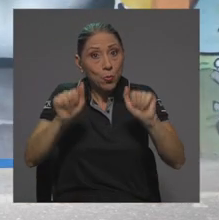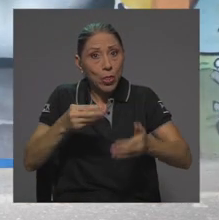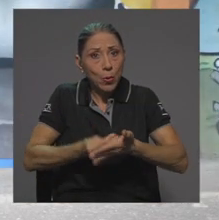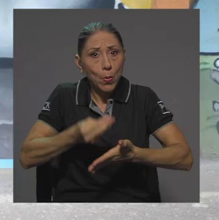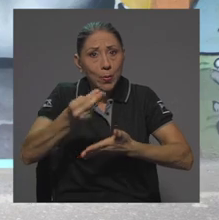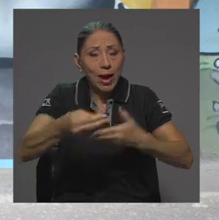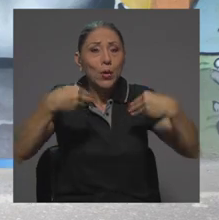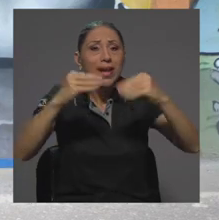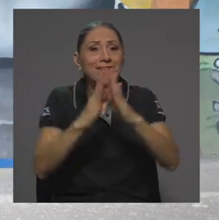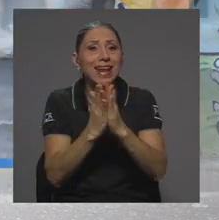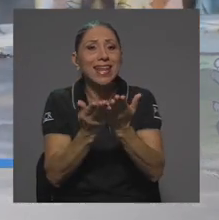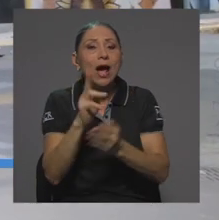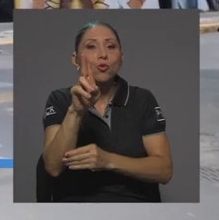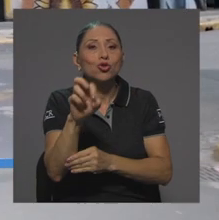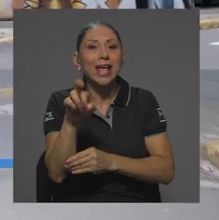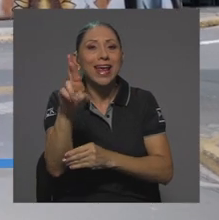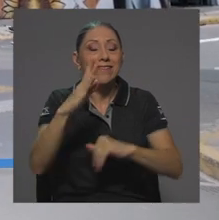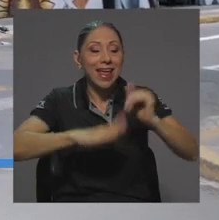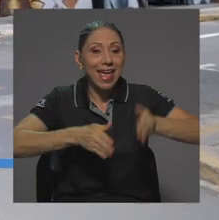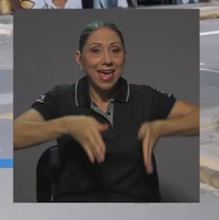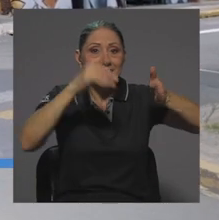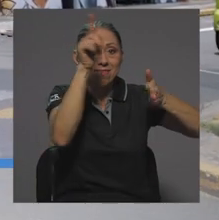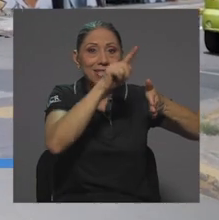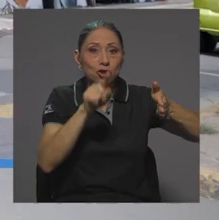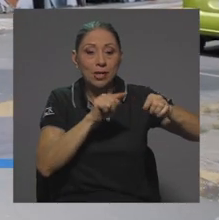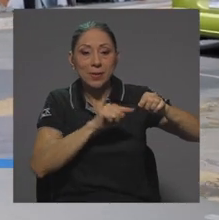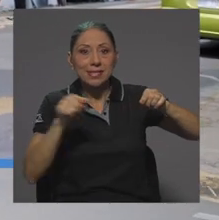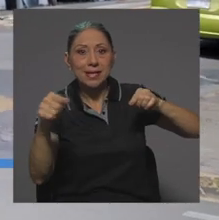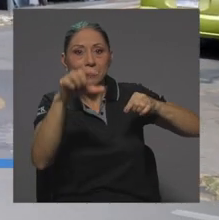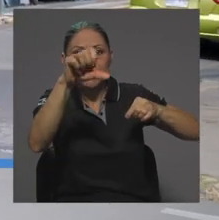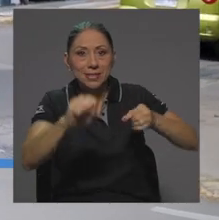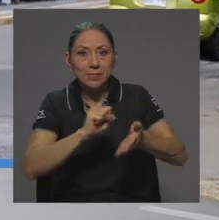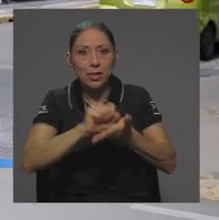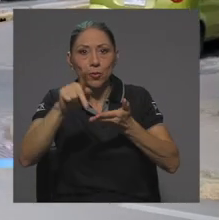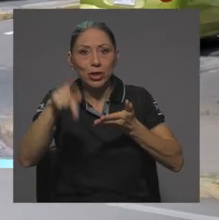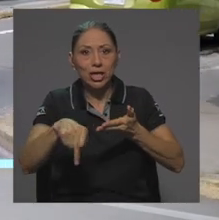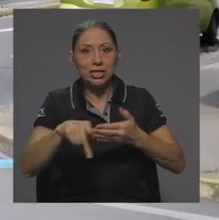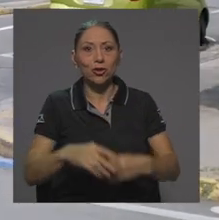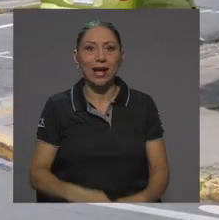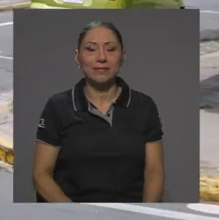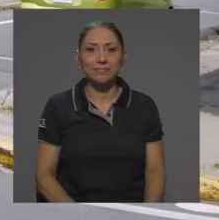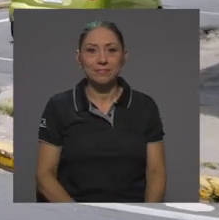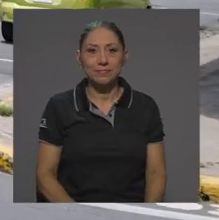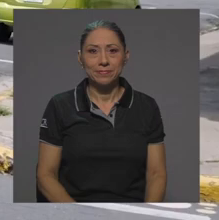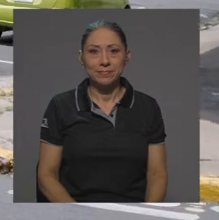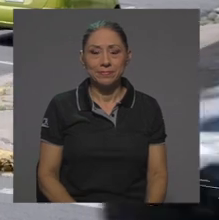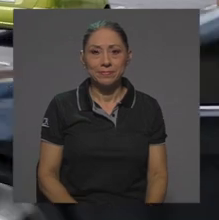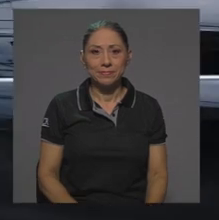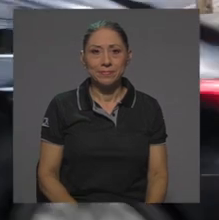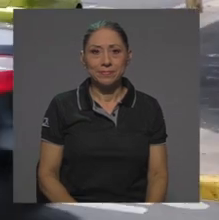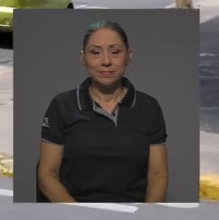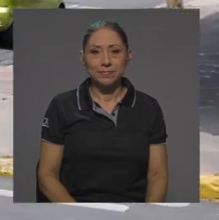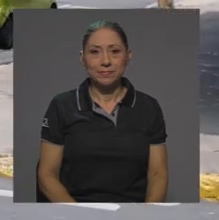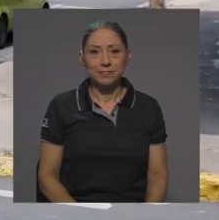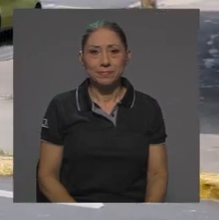disponible en la librería UCR, ubicada al costado sur del edificio Saprissa en San Pedro de Montes de Oca.